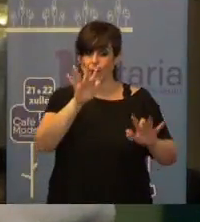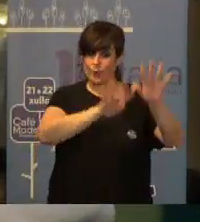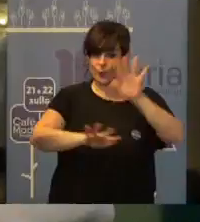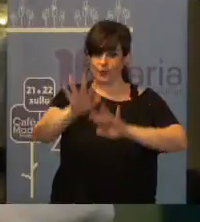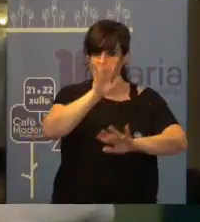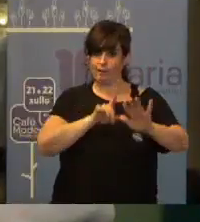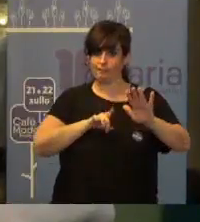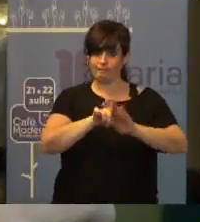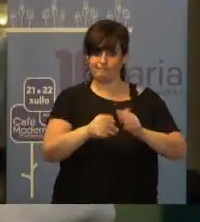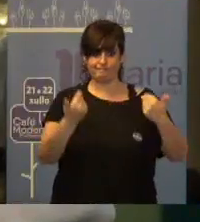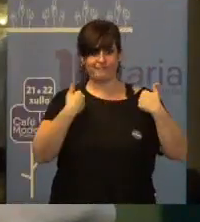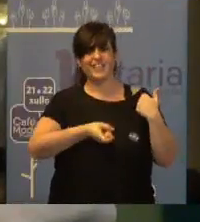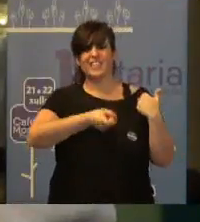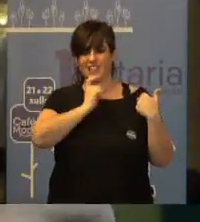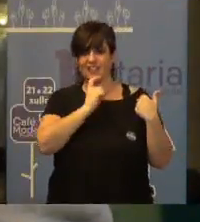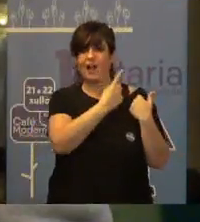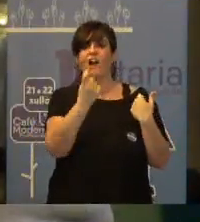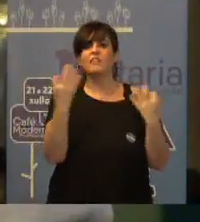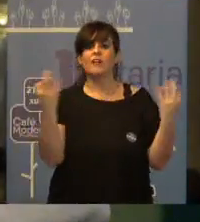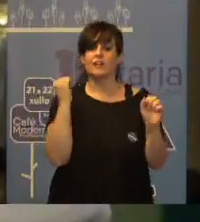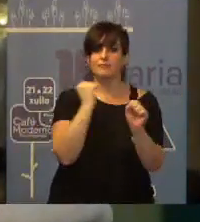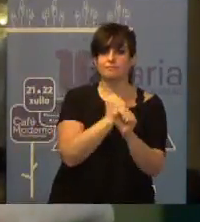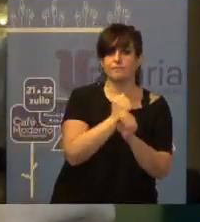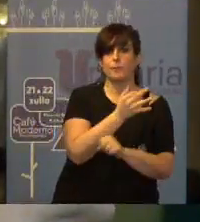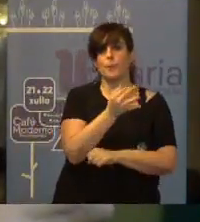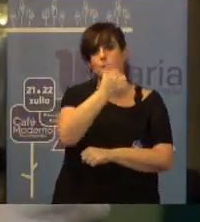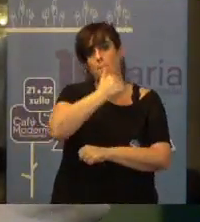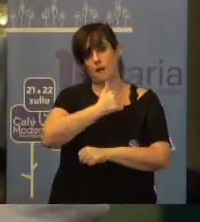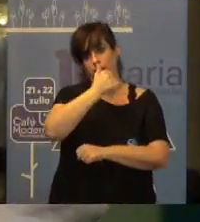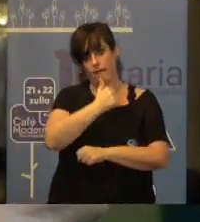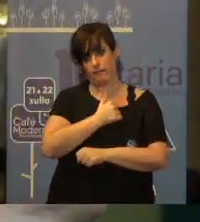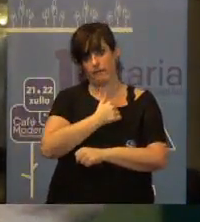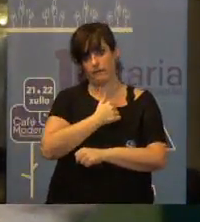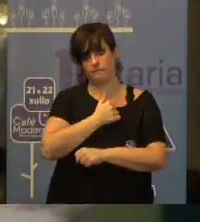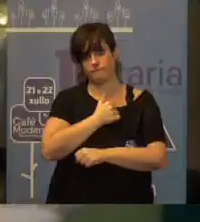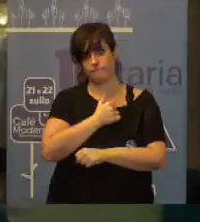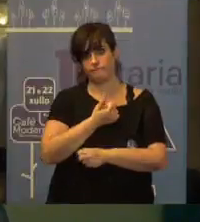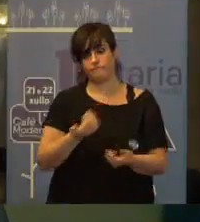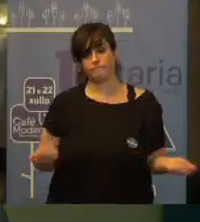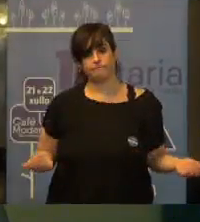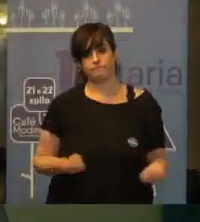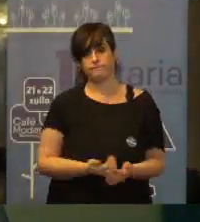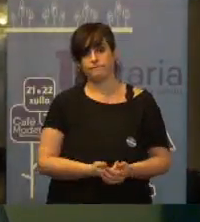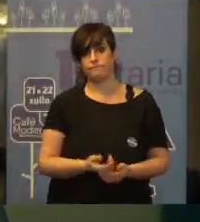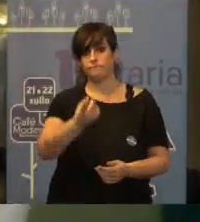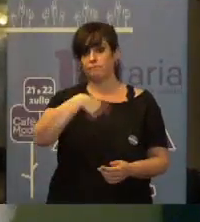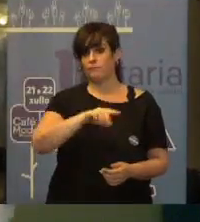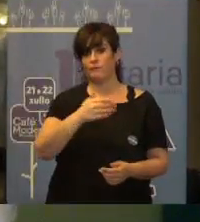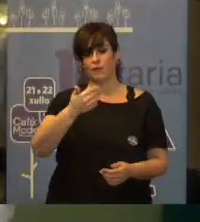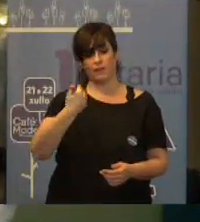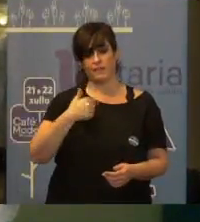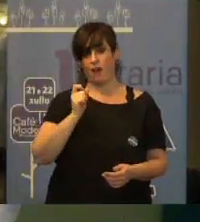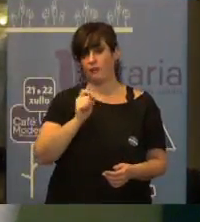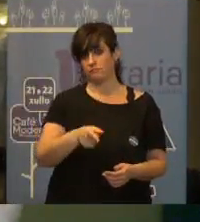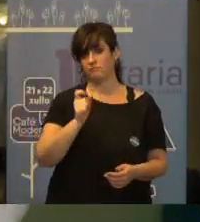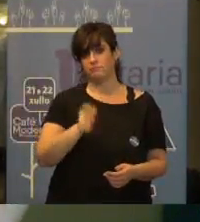é difícil, precisa de traballo e de paciencia. Non se pode facer, o dixemos en varias ocasións